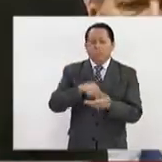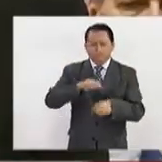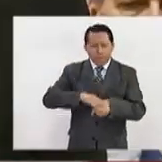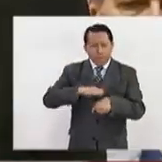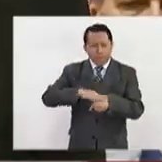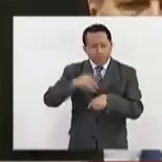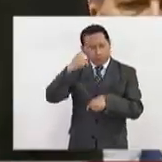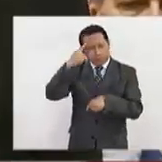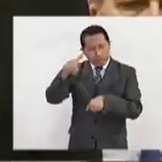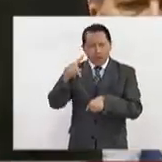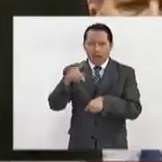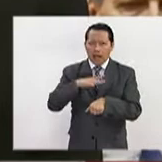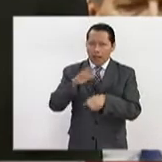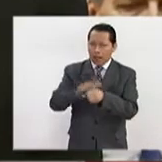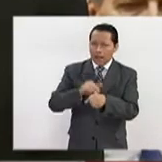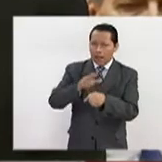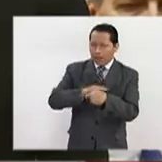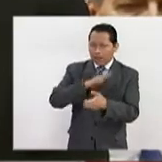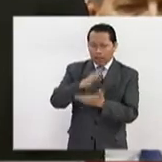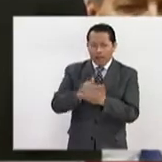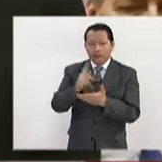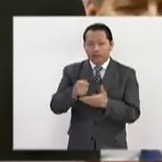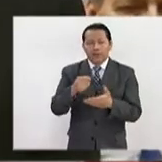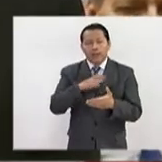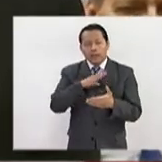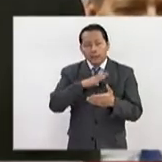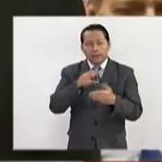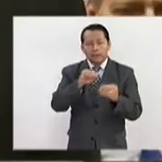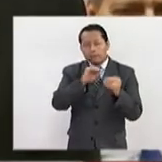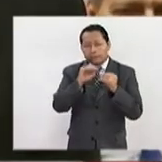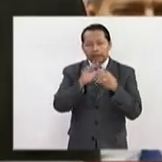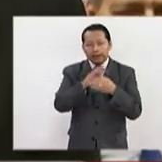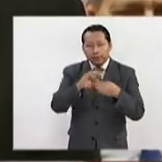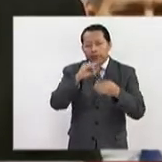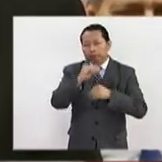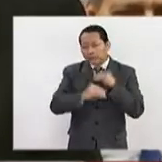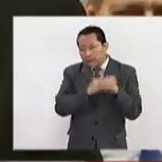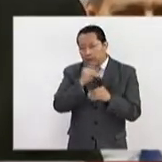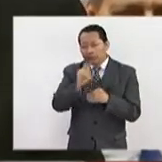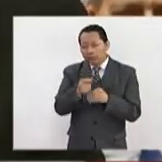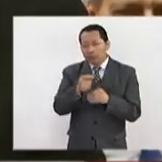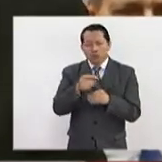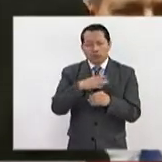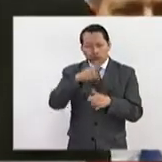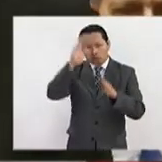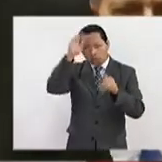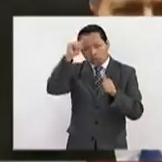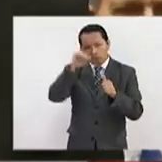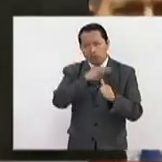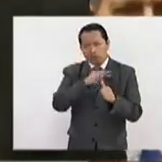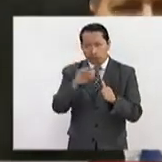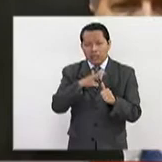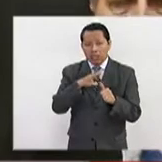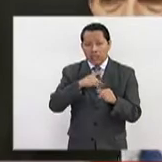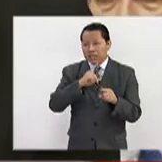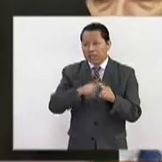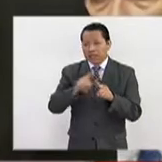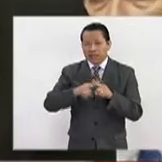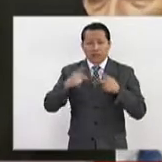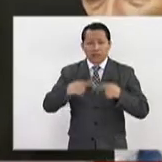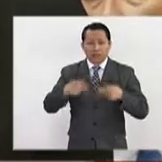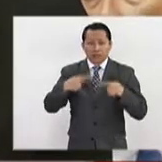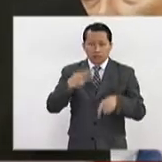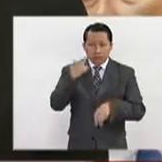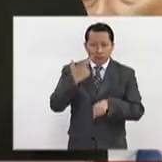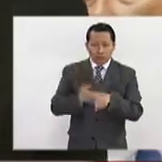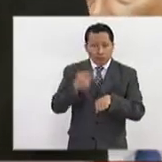los abusos de poder. Luego de varias horas de discusión, el Parlamento británico acordó crear un sistema de recursos humanos de apoyo para